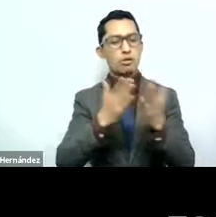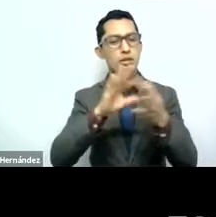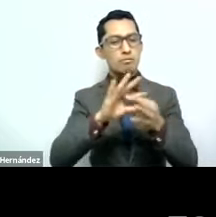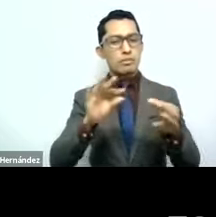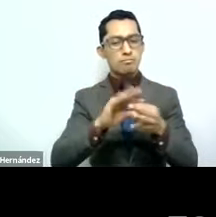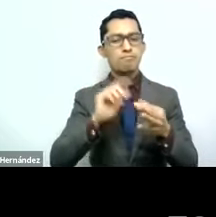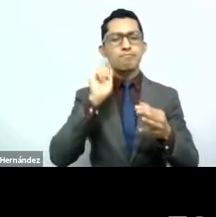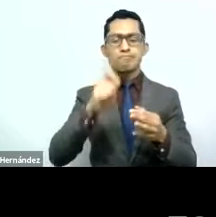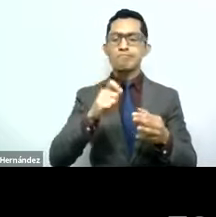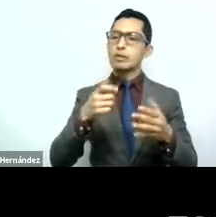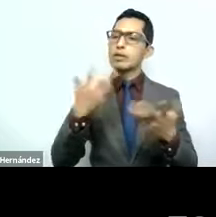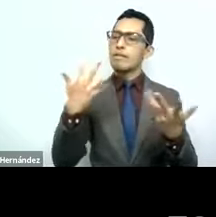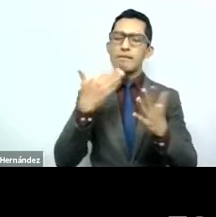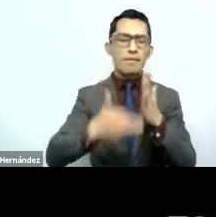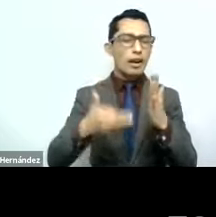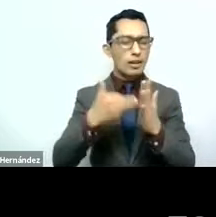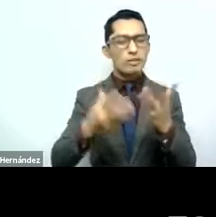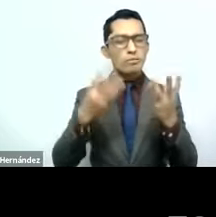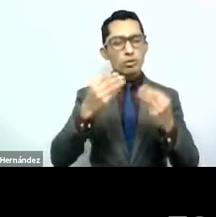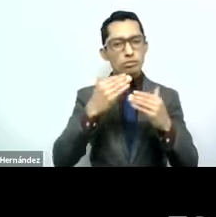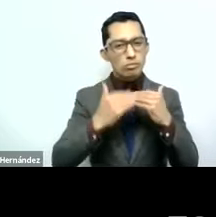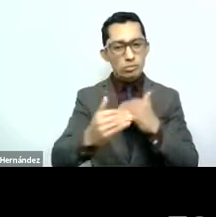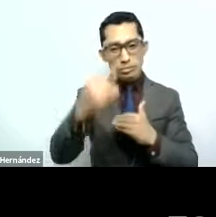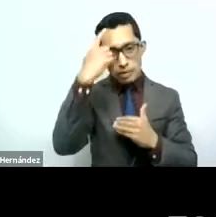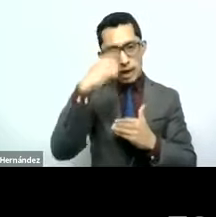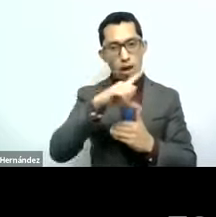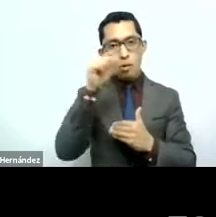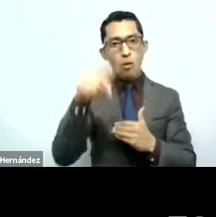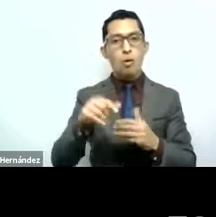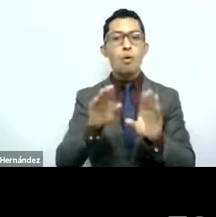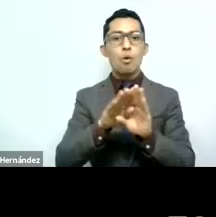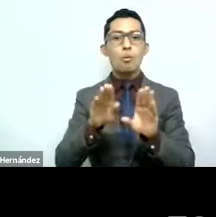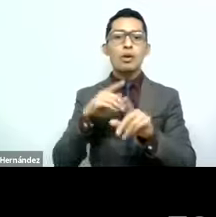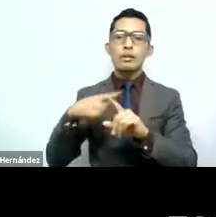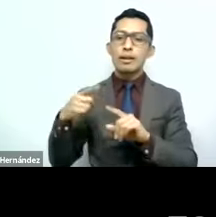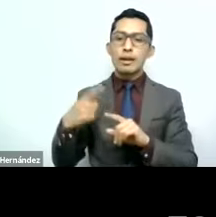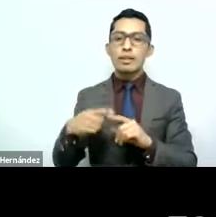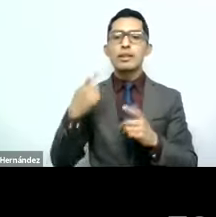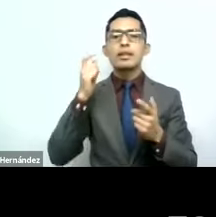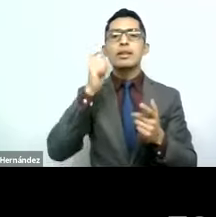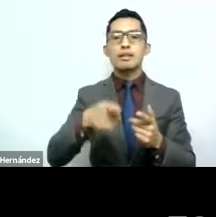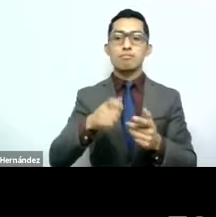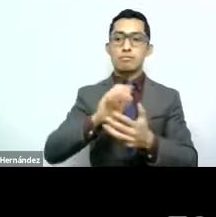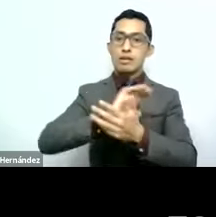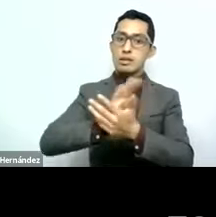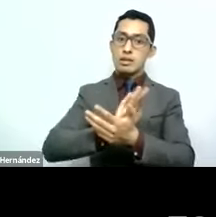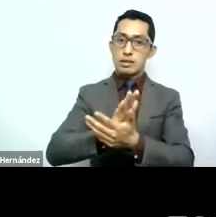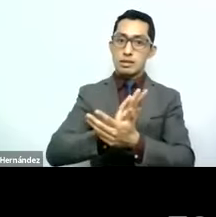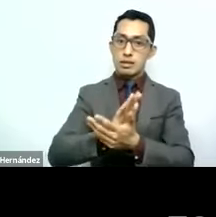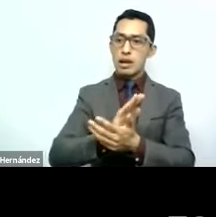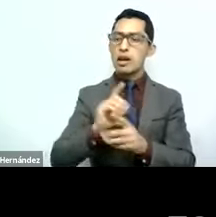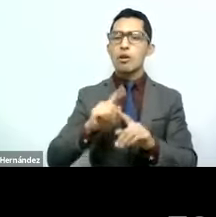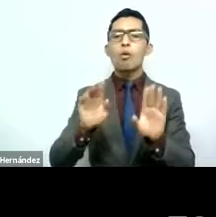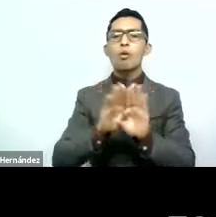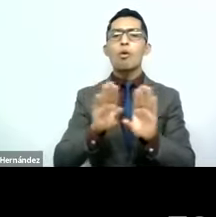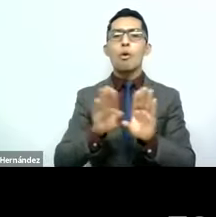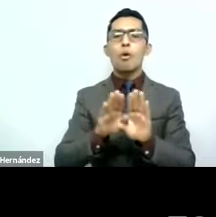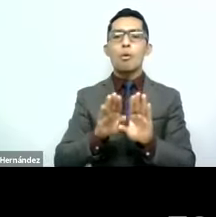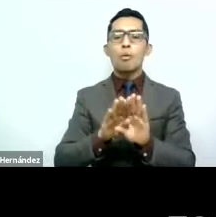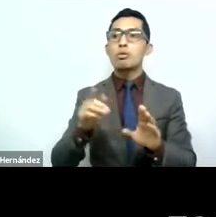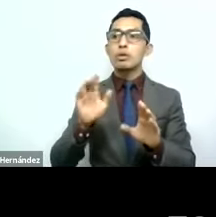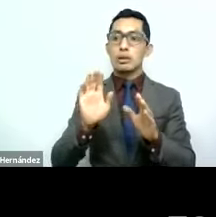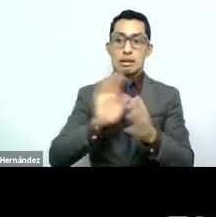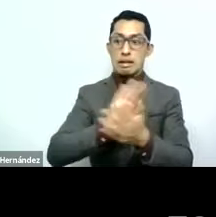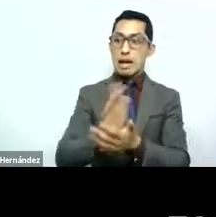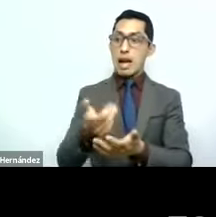un amplio camino por recorrer en materia probatoria, por lo que respecta sobre todo a la discriminación indirecta. ¿Cómo la pruebas?